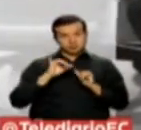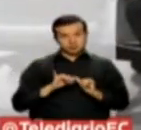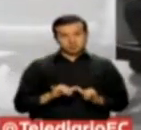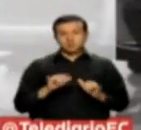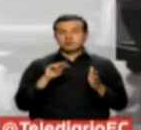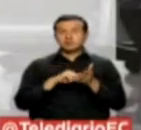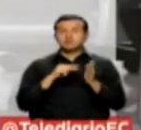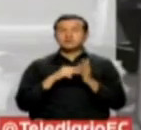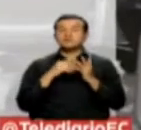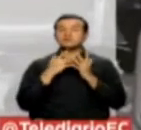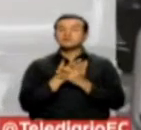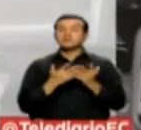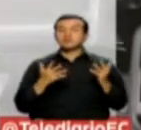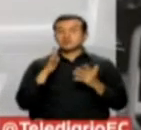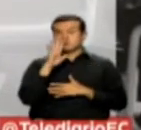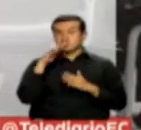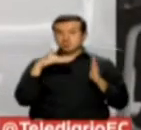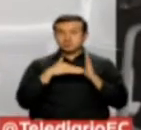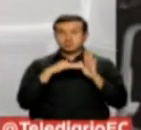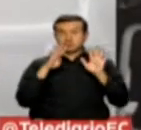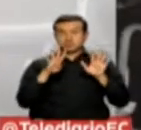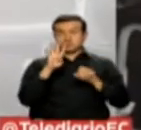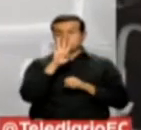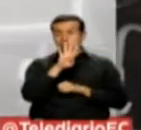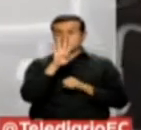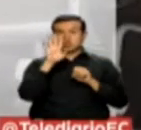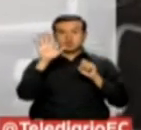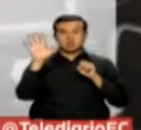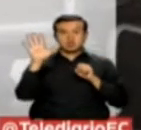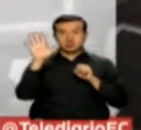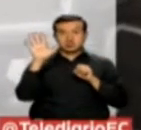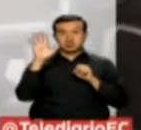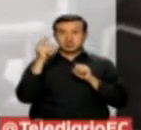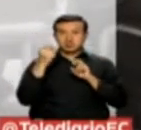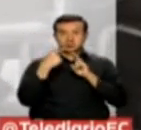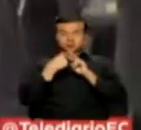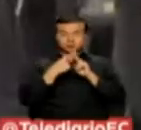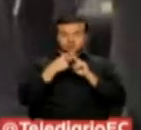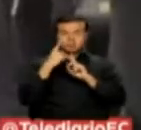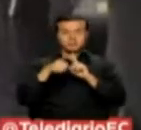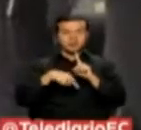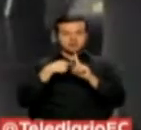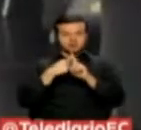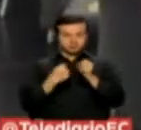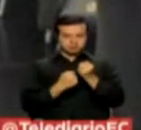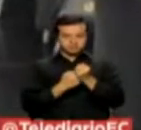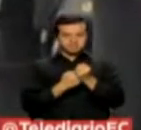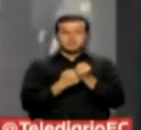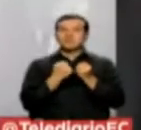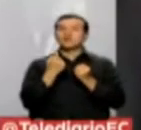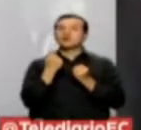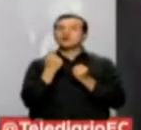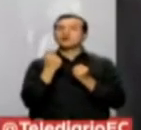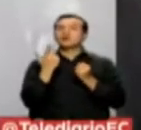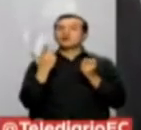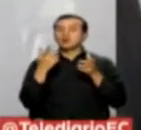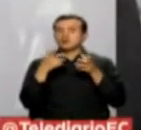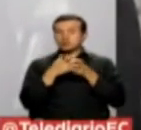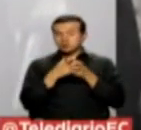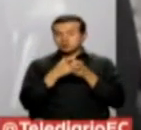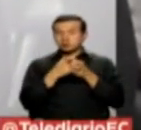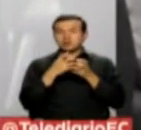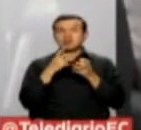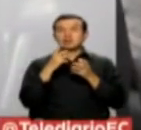que se traducirá en 5.945 hipotecarios adicionales. Respecto a los préstamos quirografarios durante los